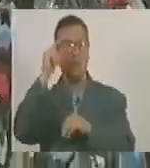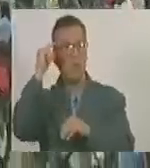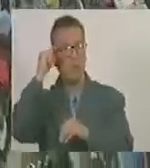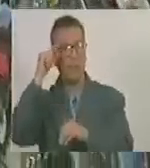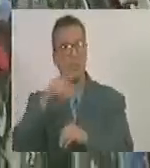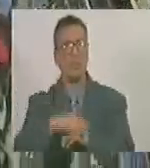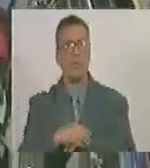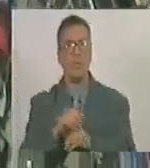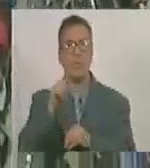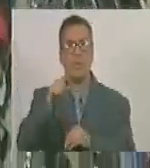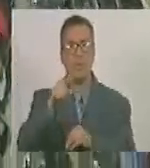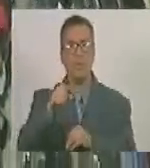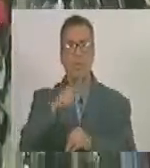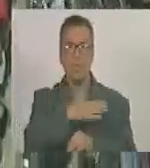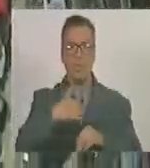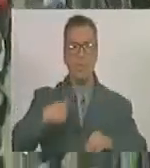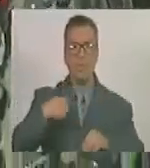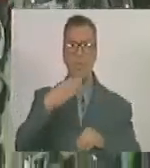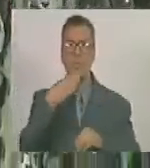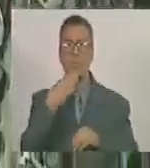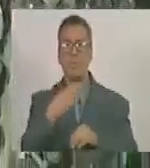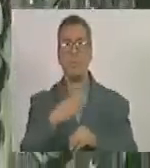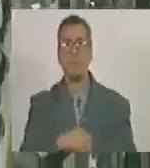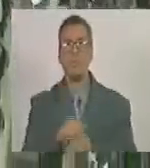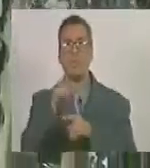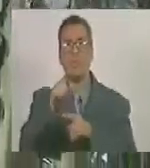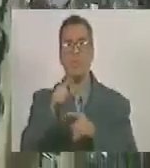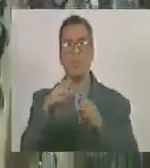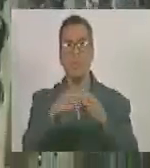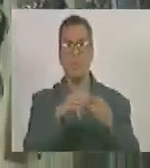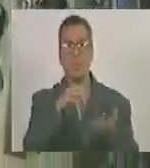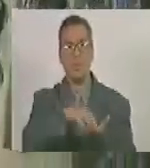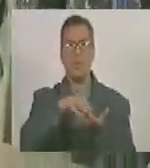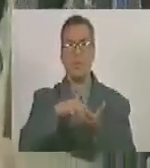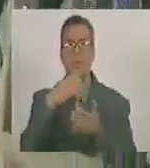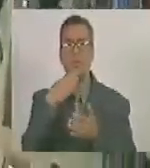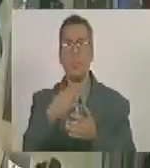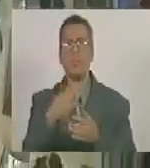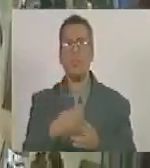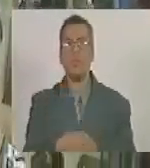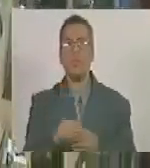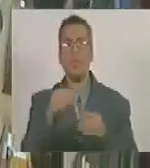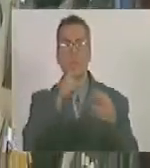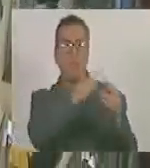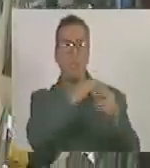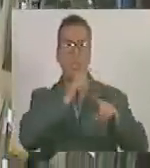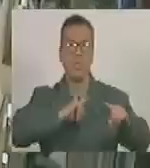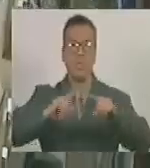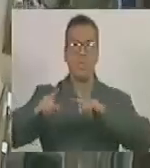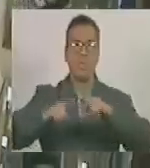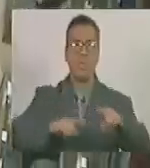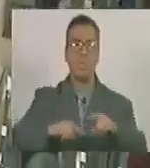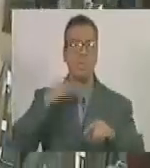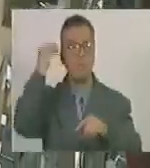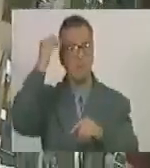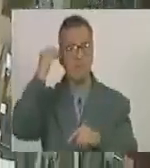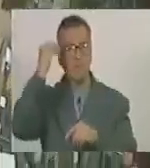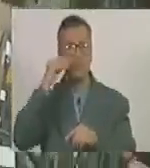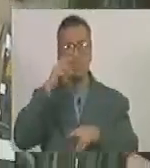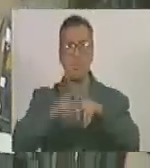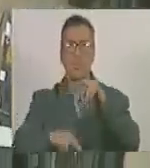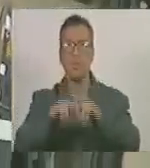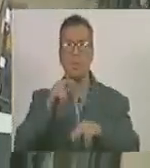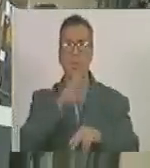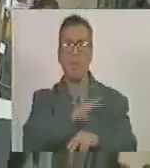prisión. Quisiera solicitarle a esta plenaria, solicitarle a esta junta directiva considerar la creación